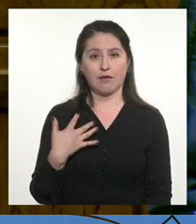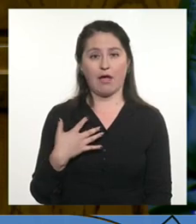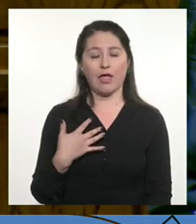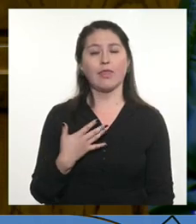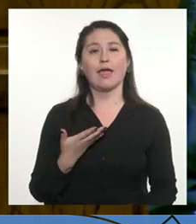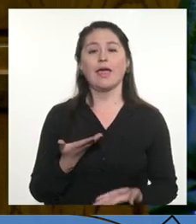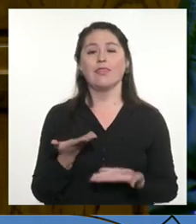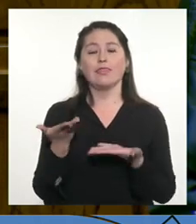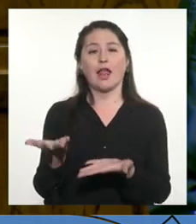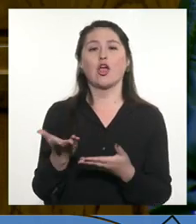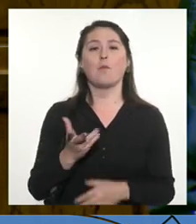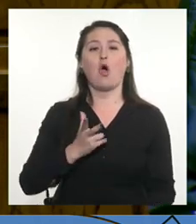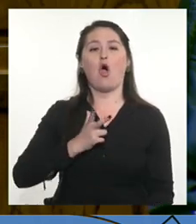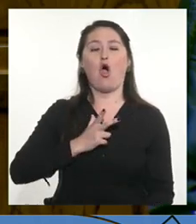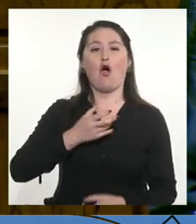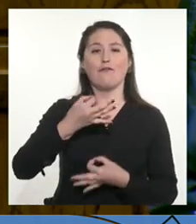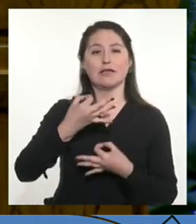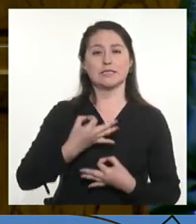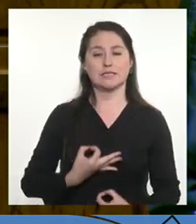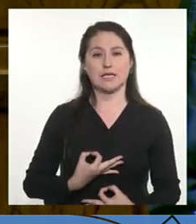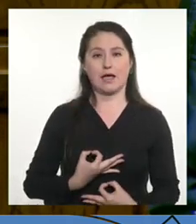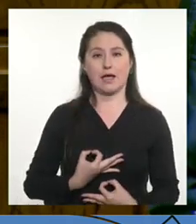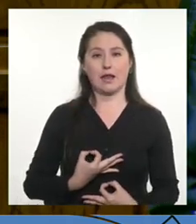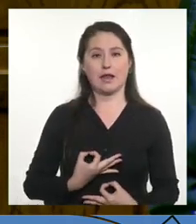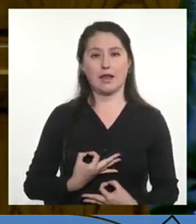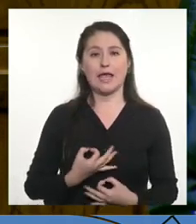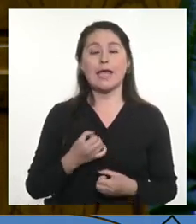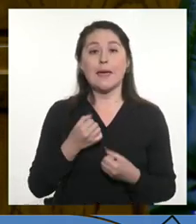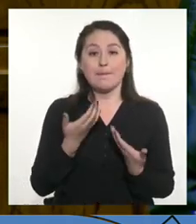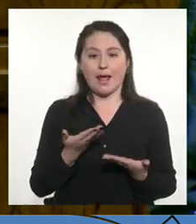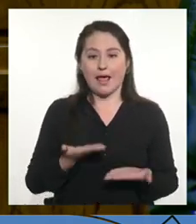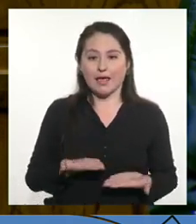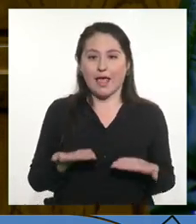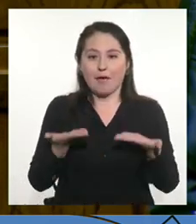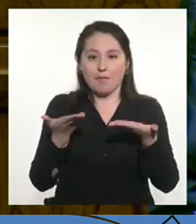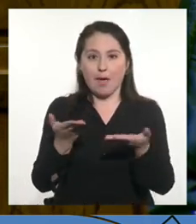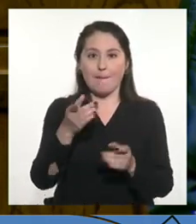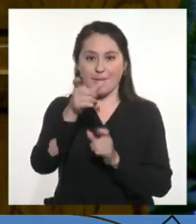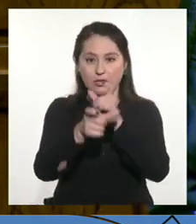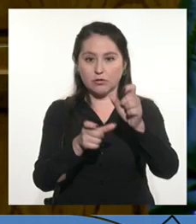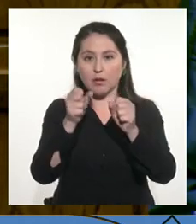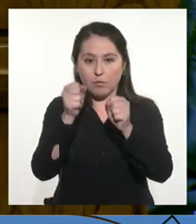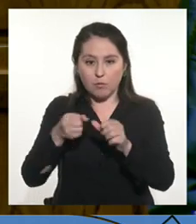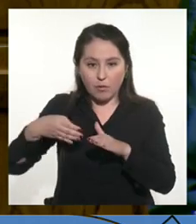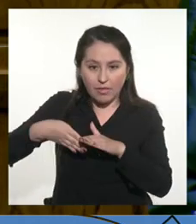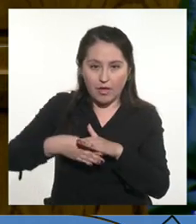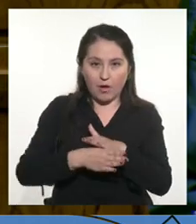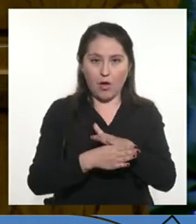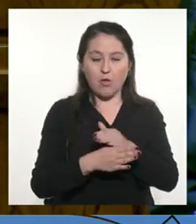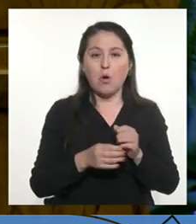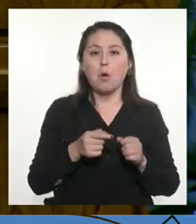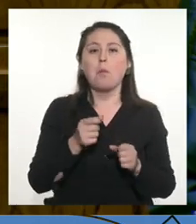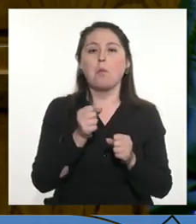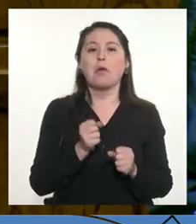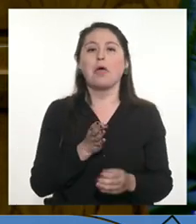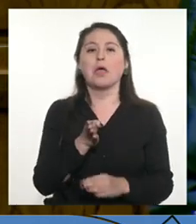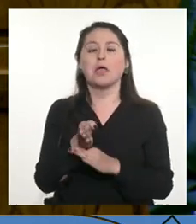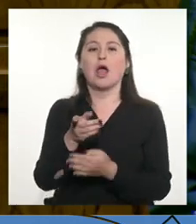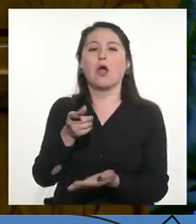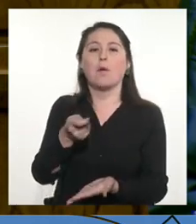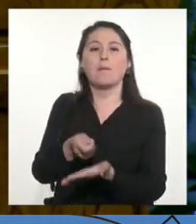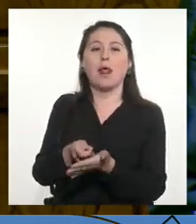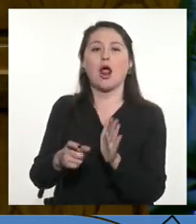a las que la deposición del porque está a disposición del público en mi tiempo de ir a comprar los códigos esos de alguna vez